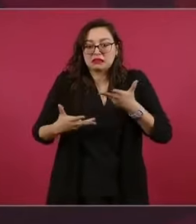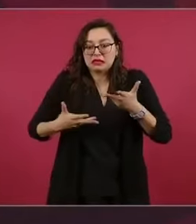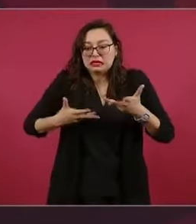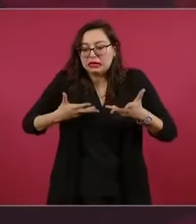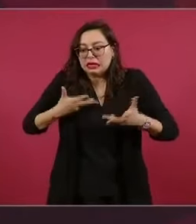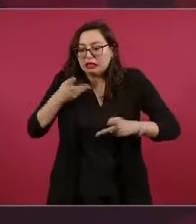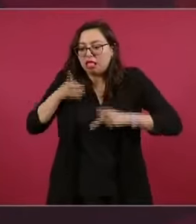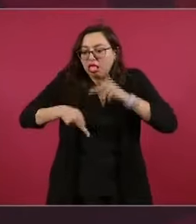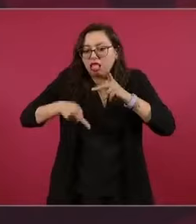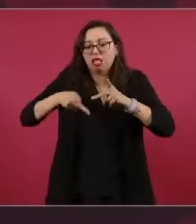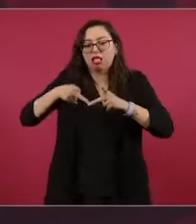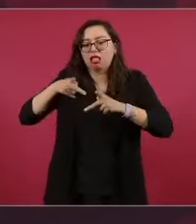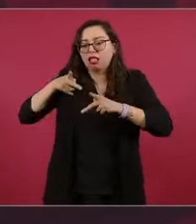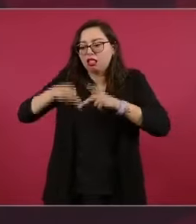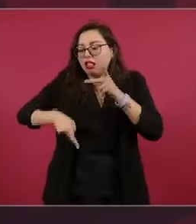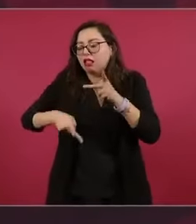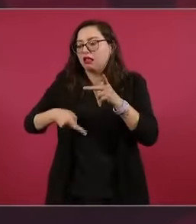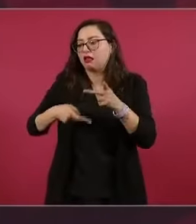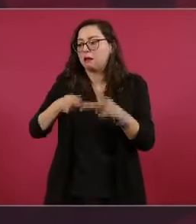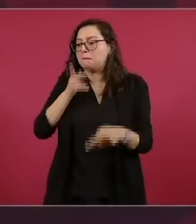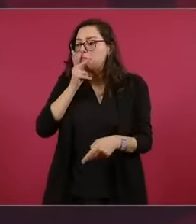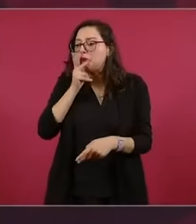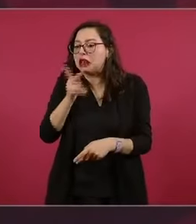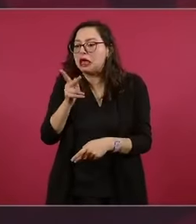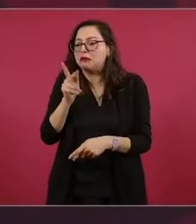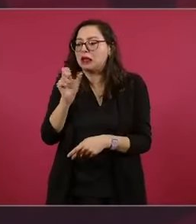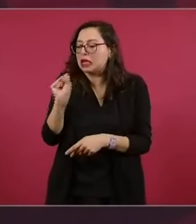tartamudeando, comiéndome las heces,